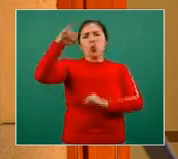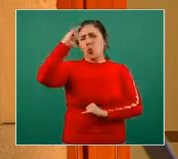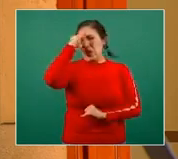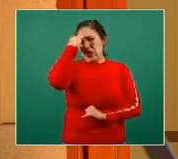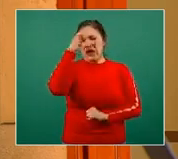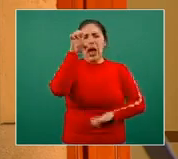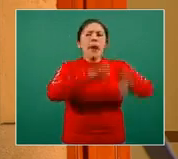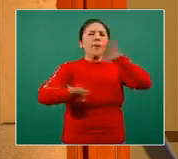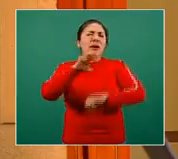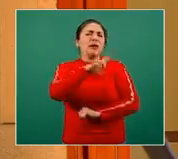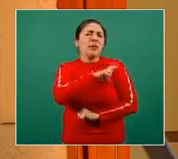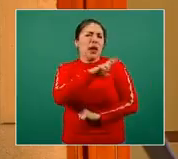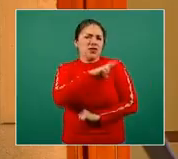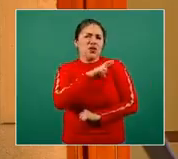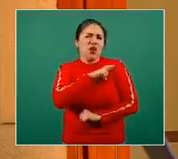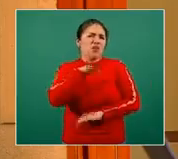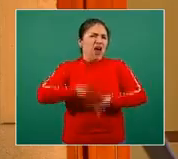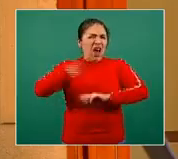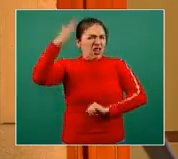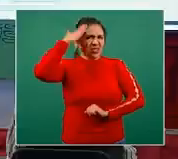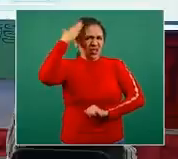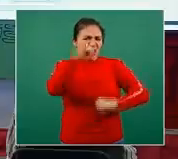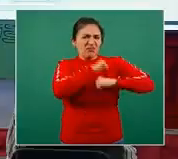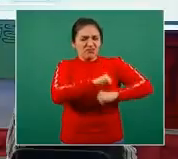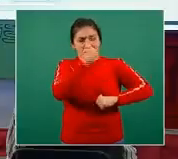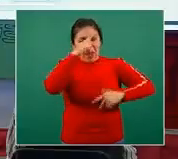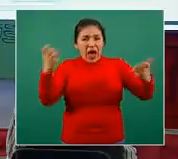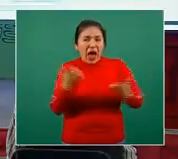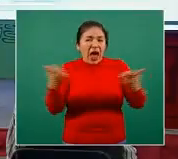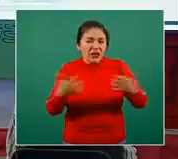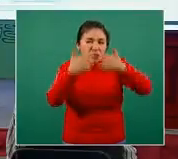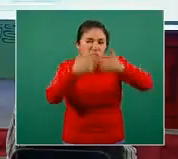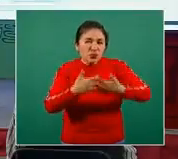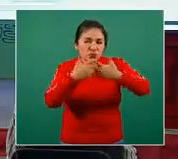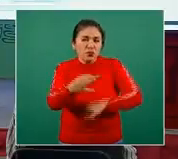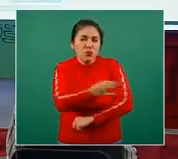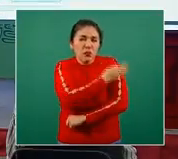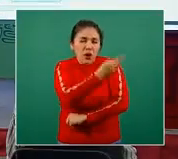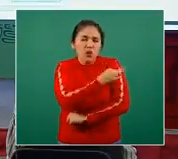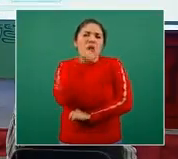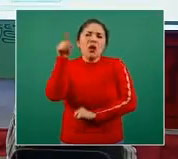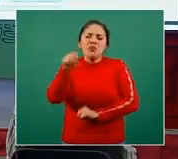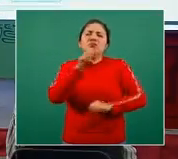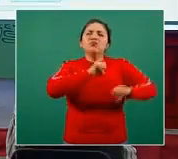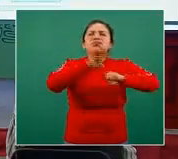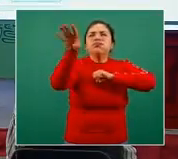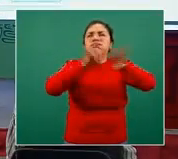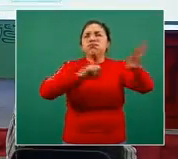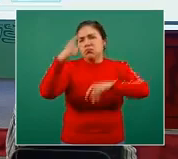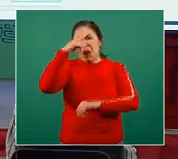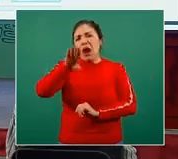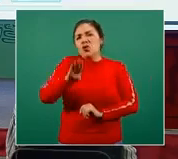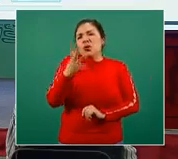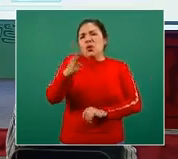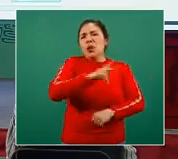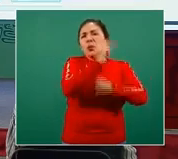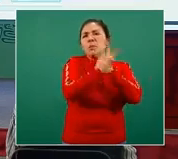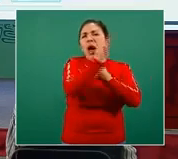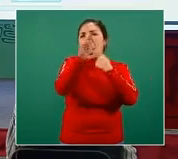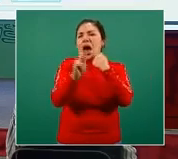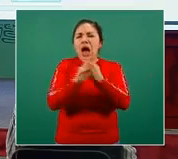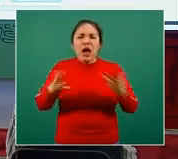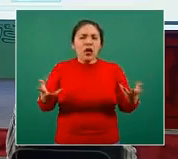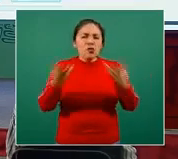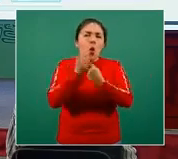empresa privada líder mundial en la fabricación de vacunas, que abastece a 94 países y a todo el sistema de Naciones